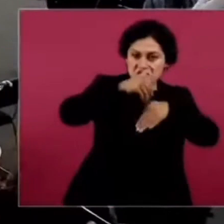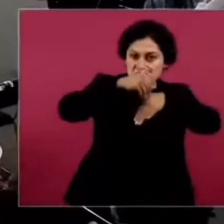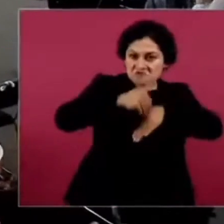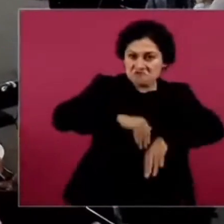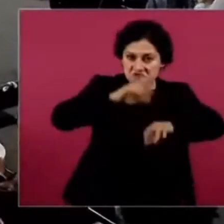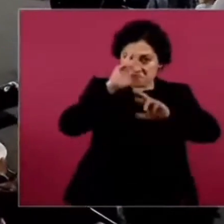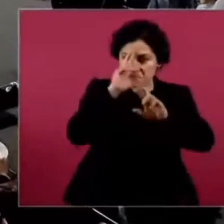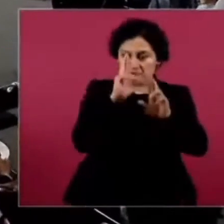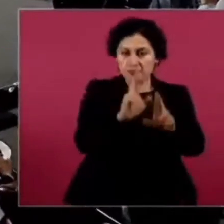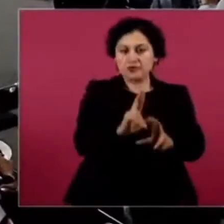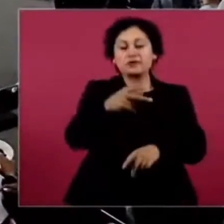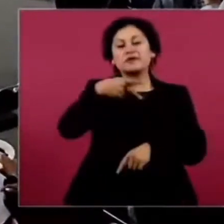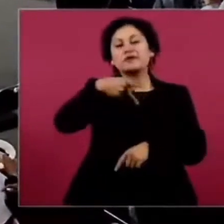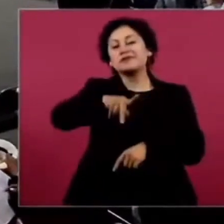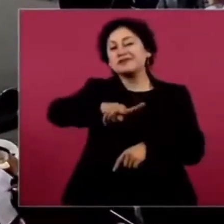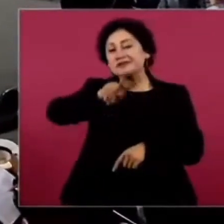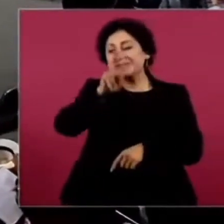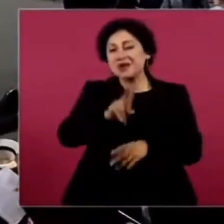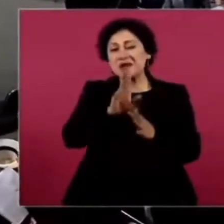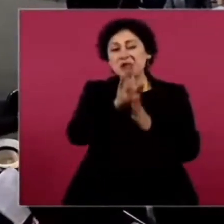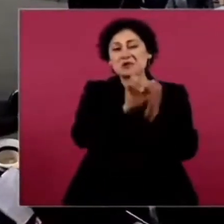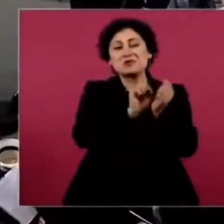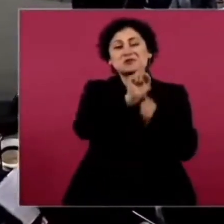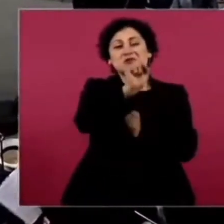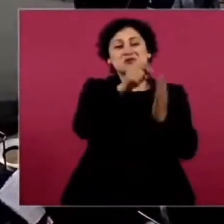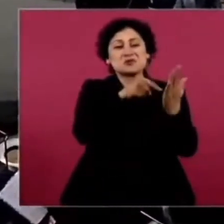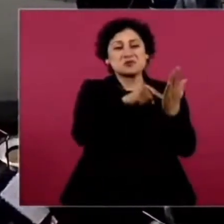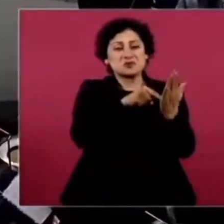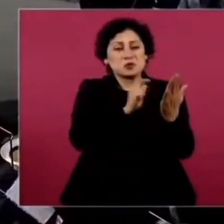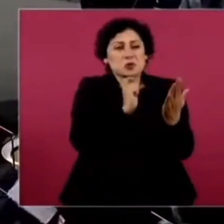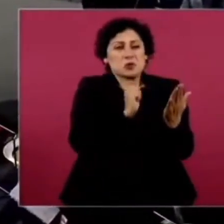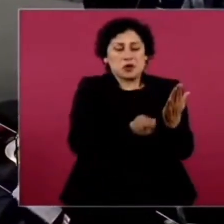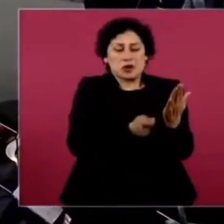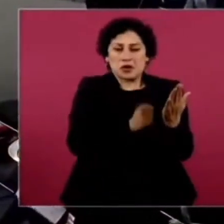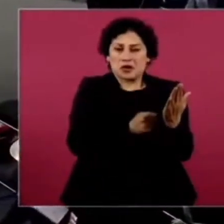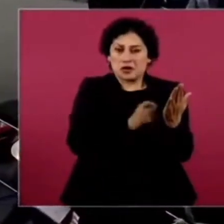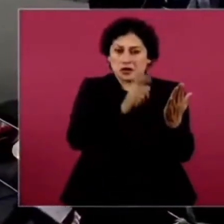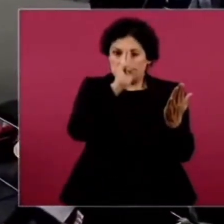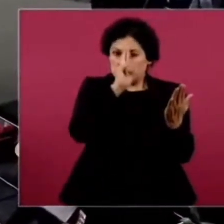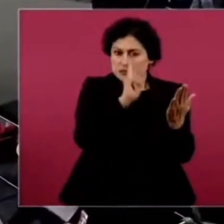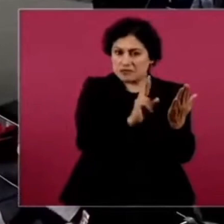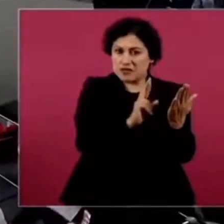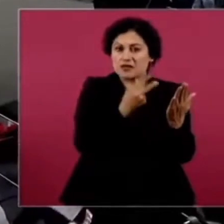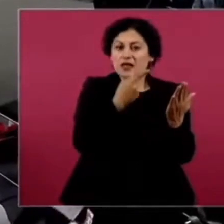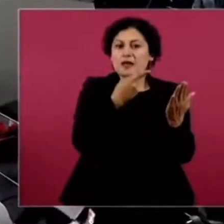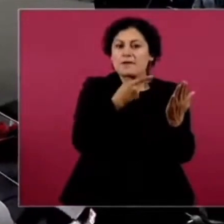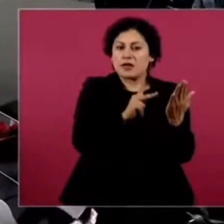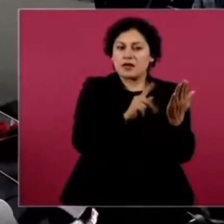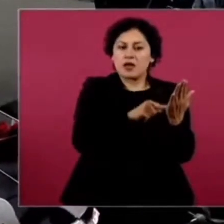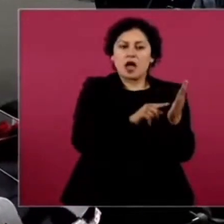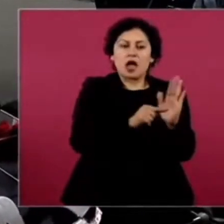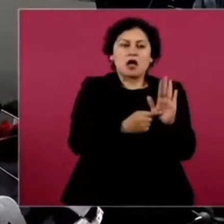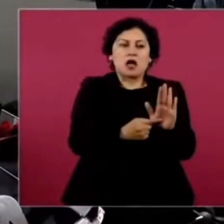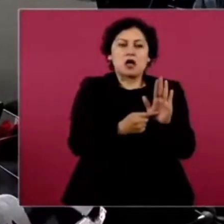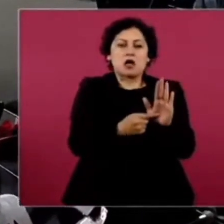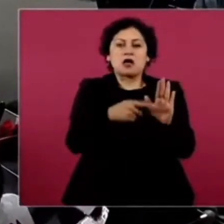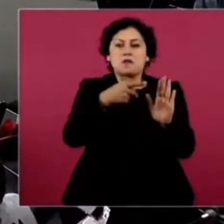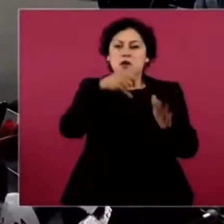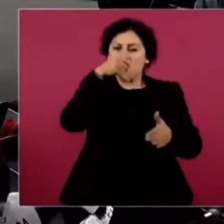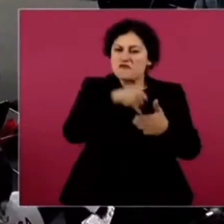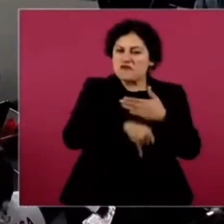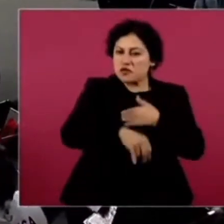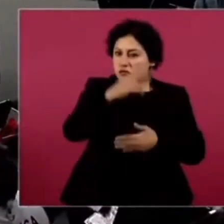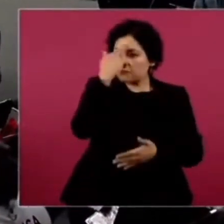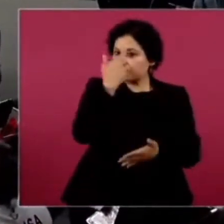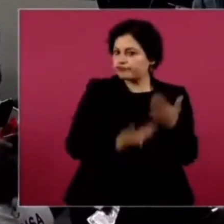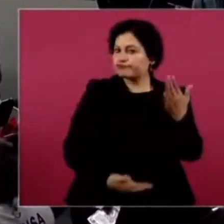desde entonces se empezó a respetar en la forma y se empezó a violar en el fondo.